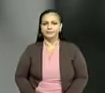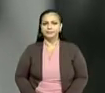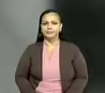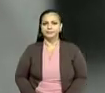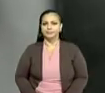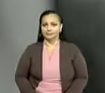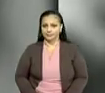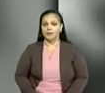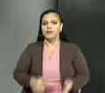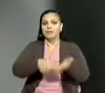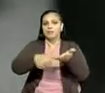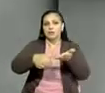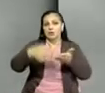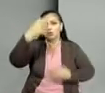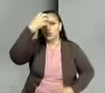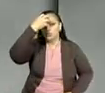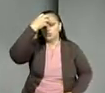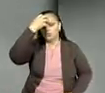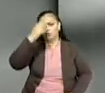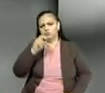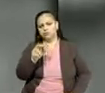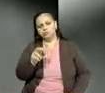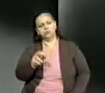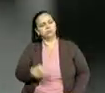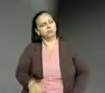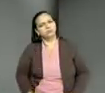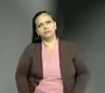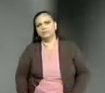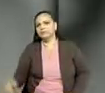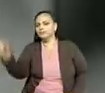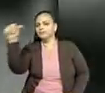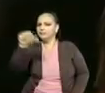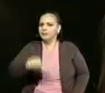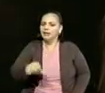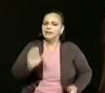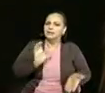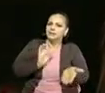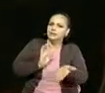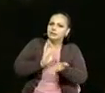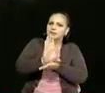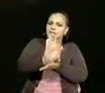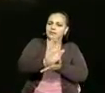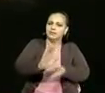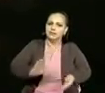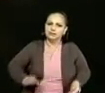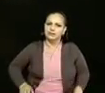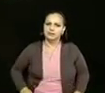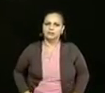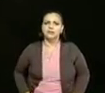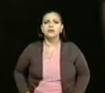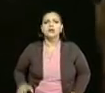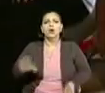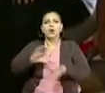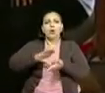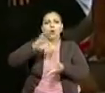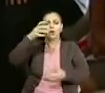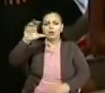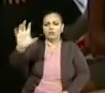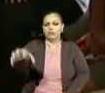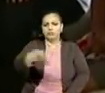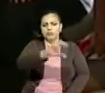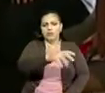El Ministerio de Educación rechaza todo tipo de violencia entre alumnos. Por ello dan charlas de prevención a los padres de familia en